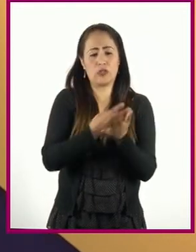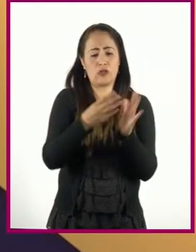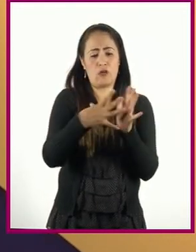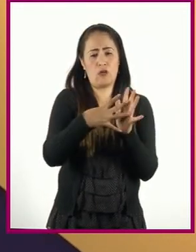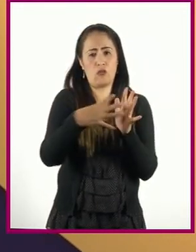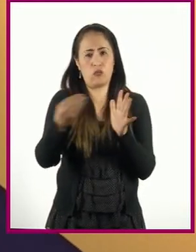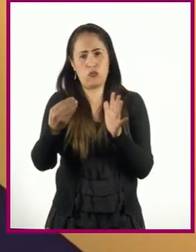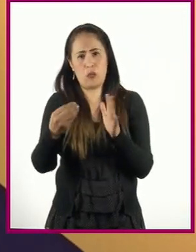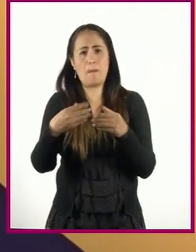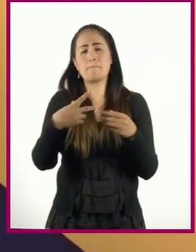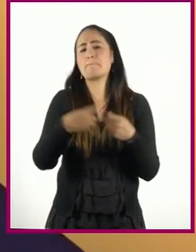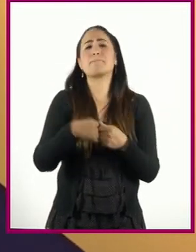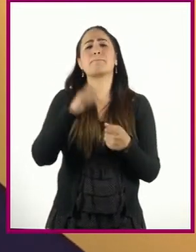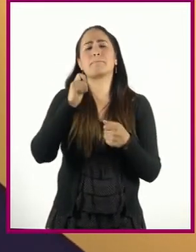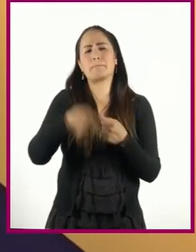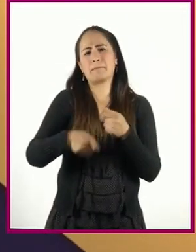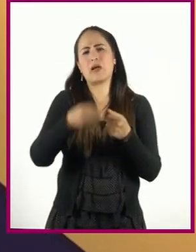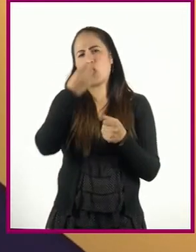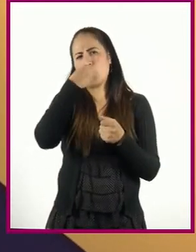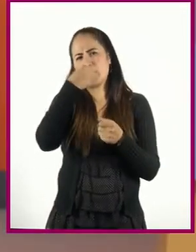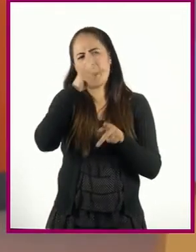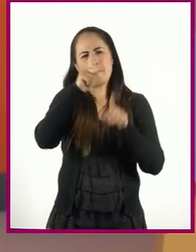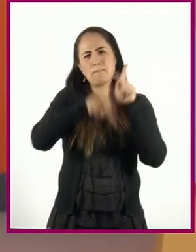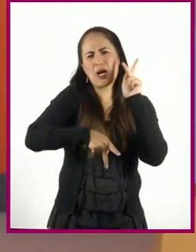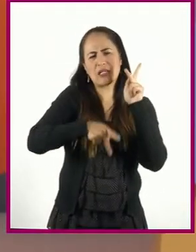calentándose parcialmente el alimento.